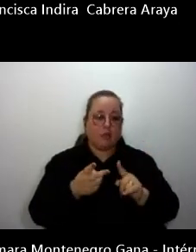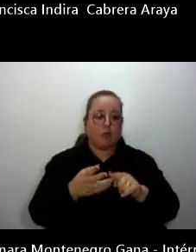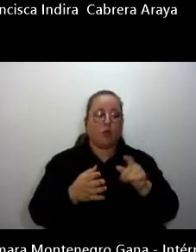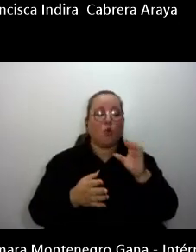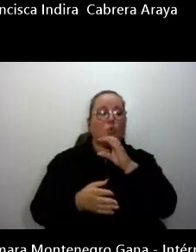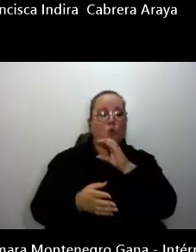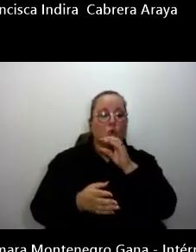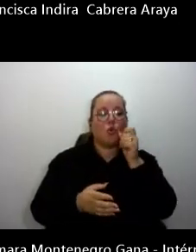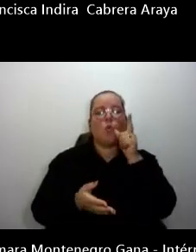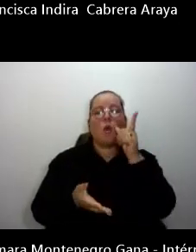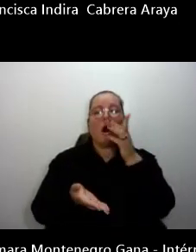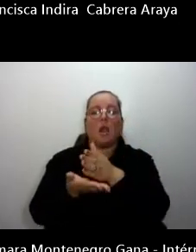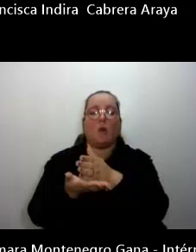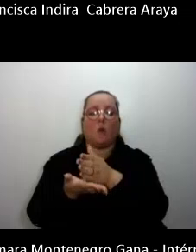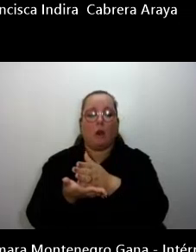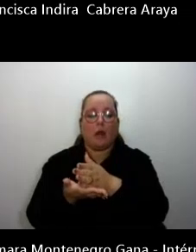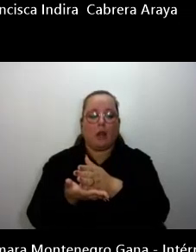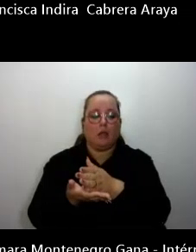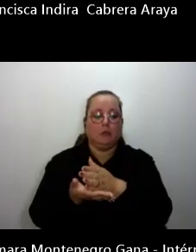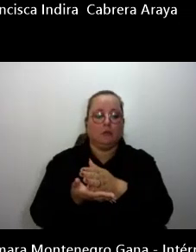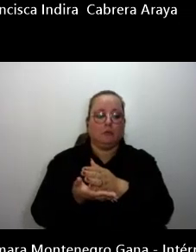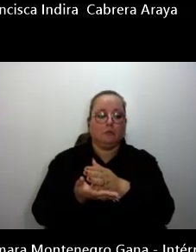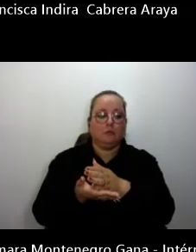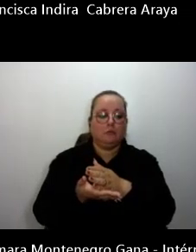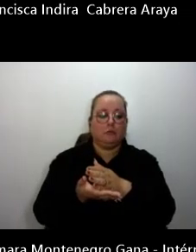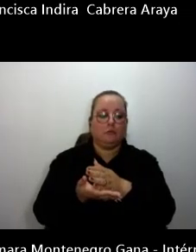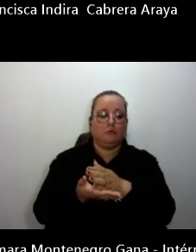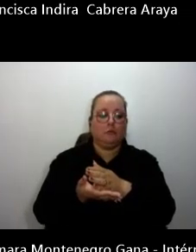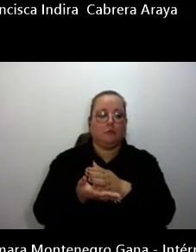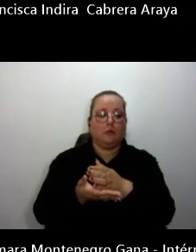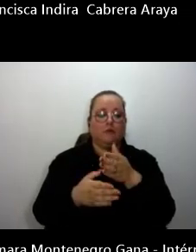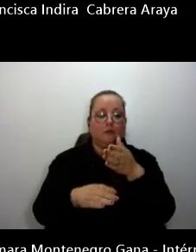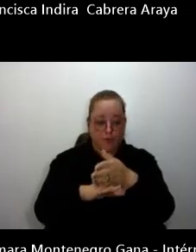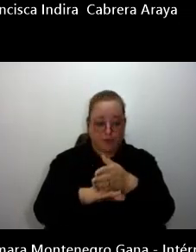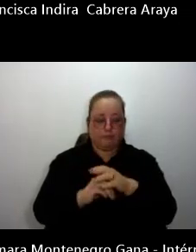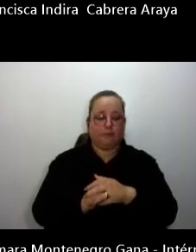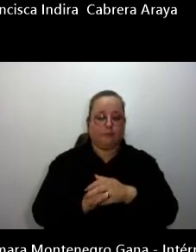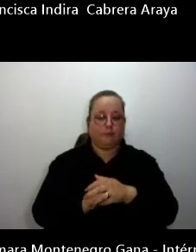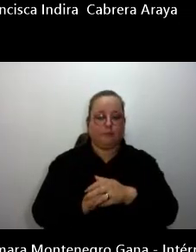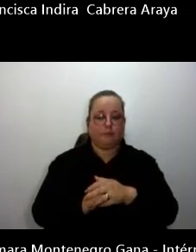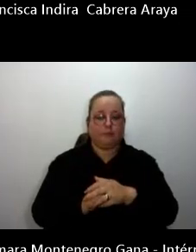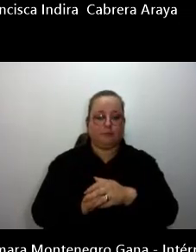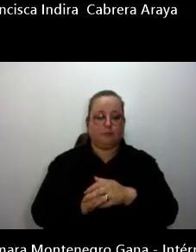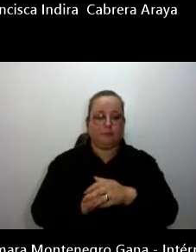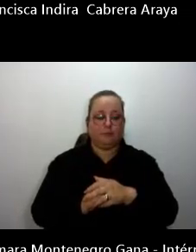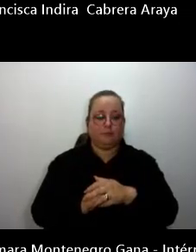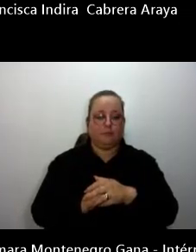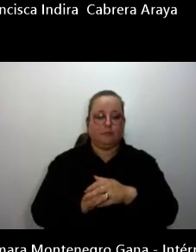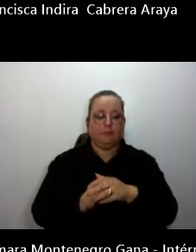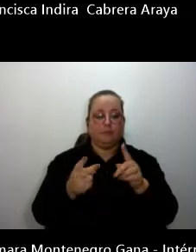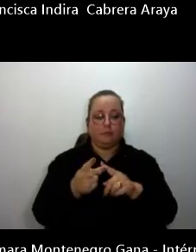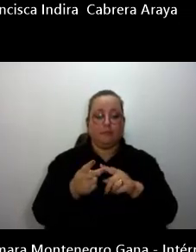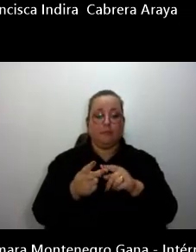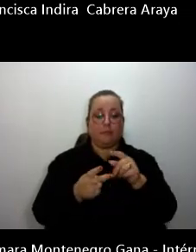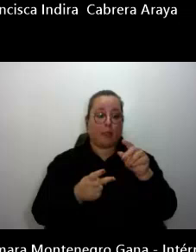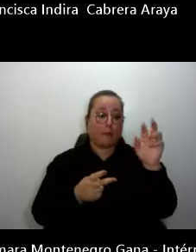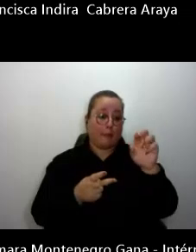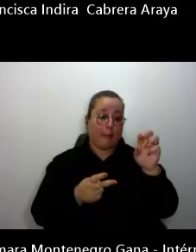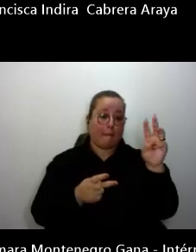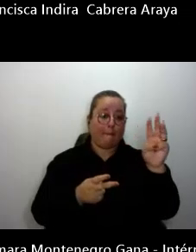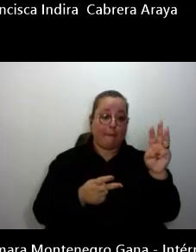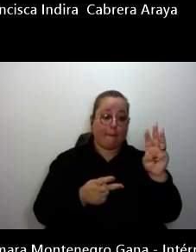y el establecimiento eh, al cual asiste. En cuanto al apoderado, los datos del